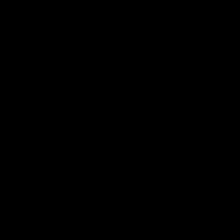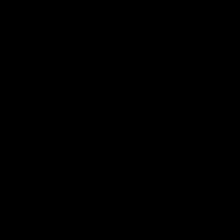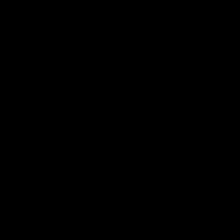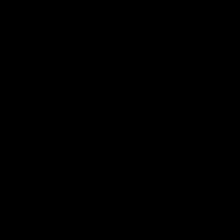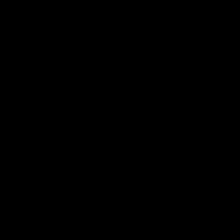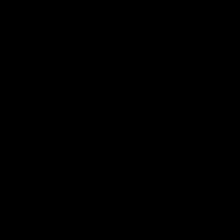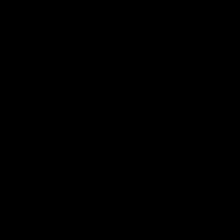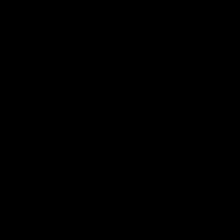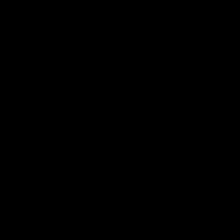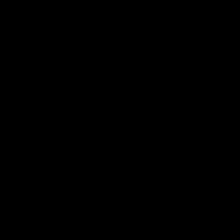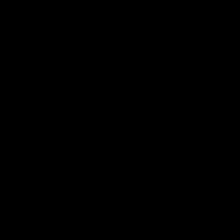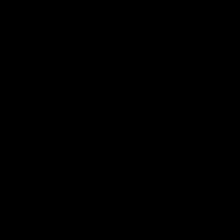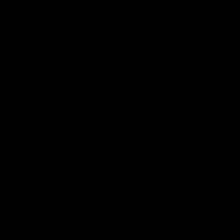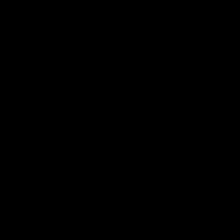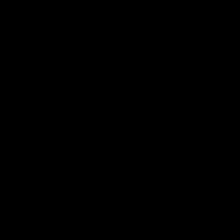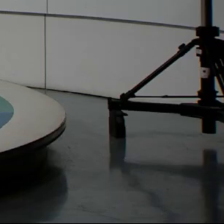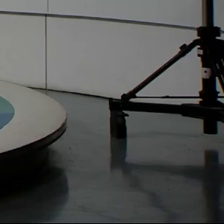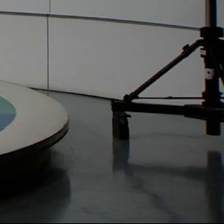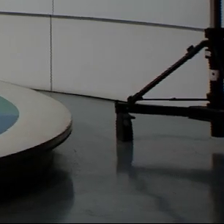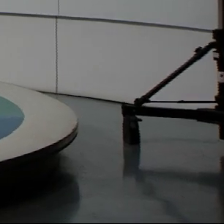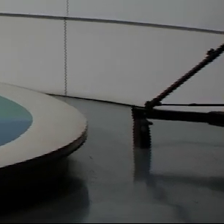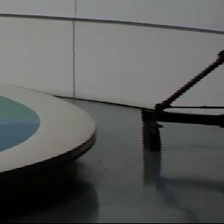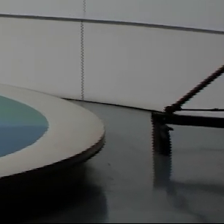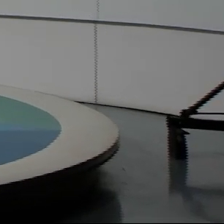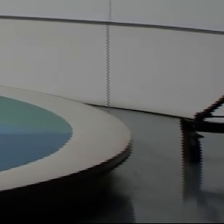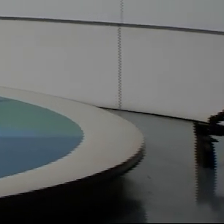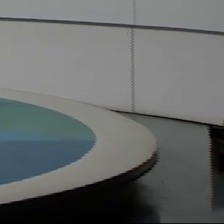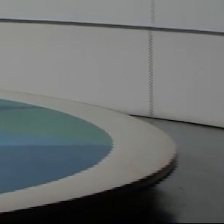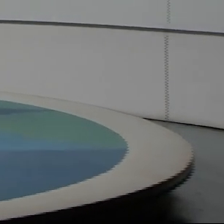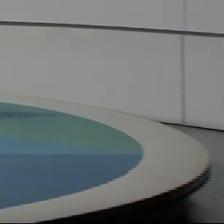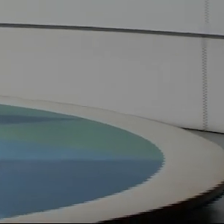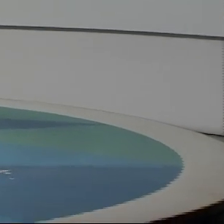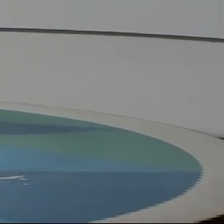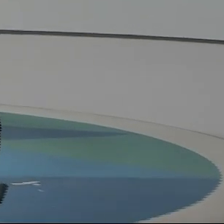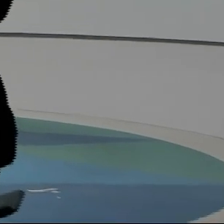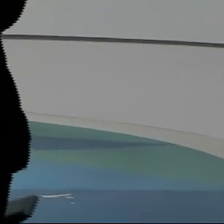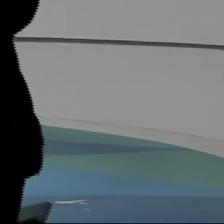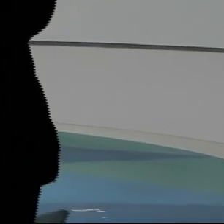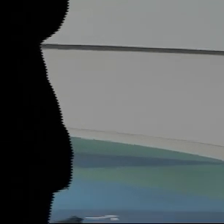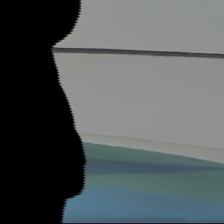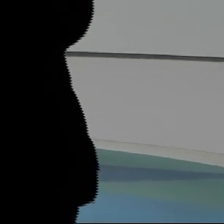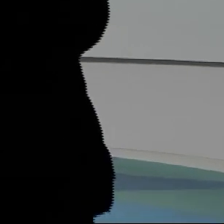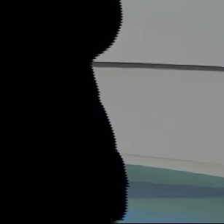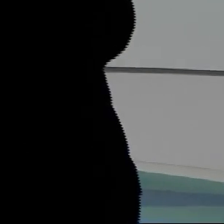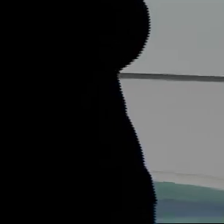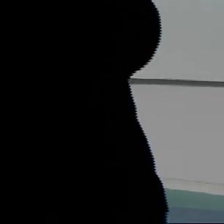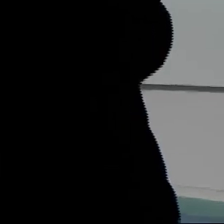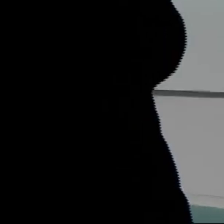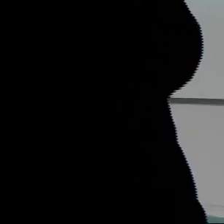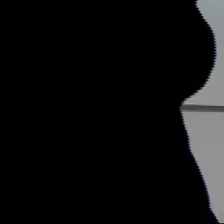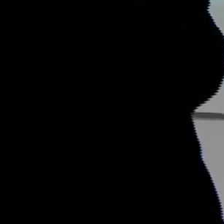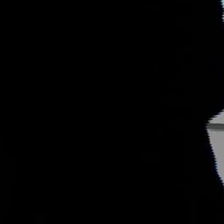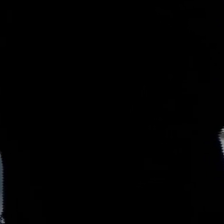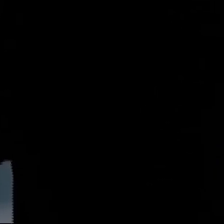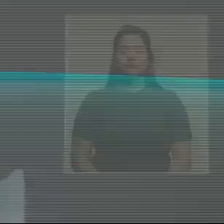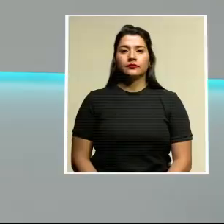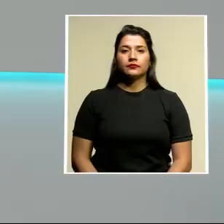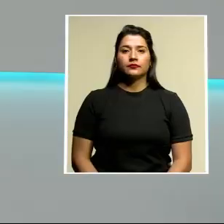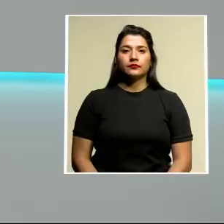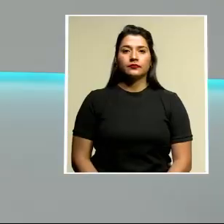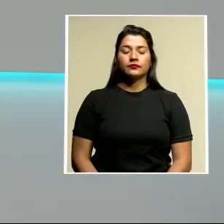inusual de trabajar esta parte. El jueves a las 9 de la noche y el domingo a las 11 de la mañana. Aquí